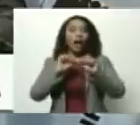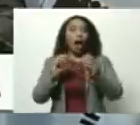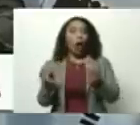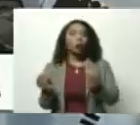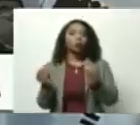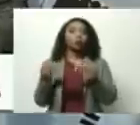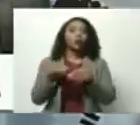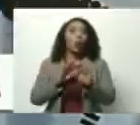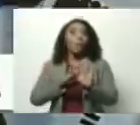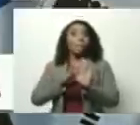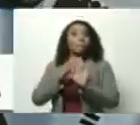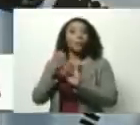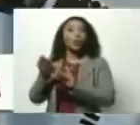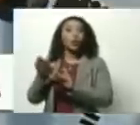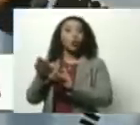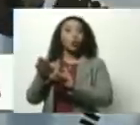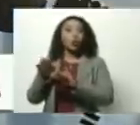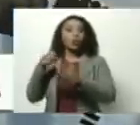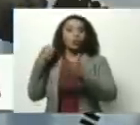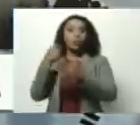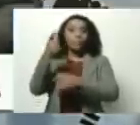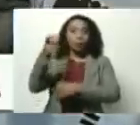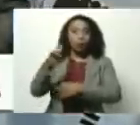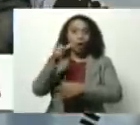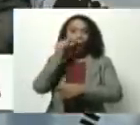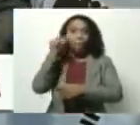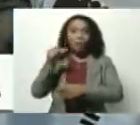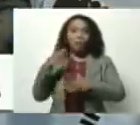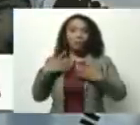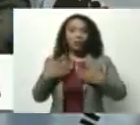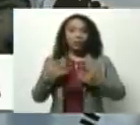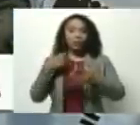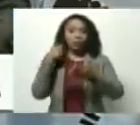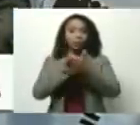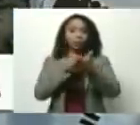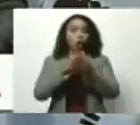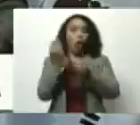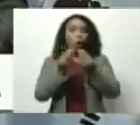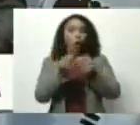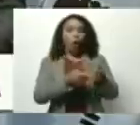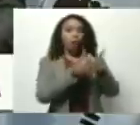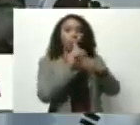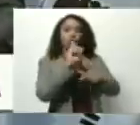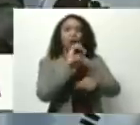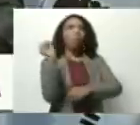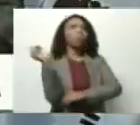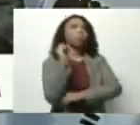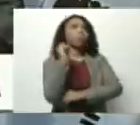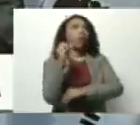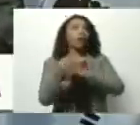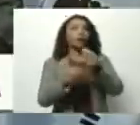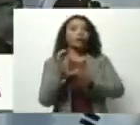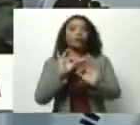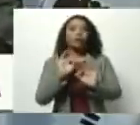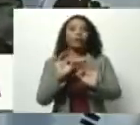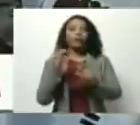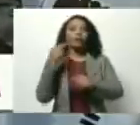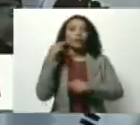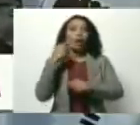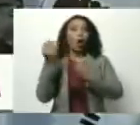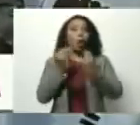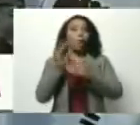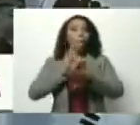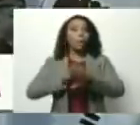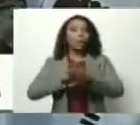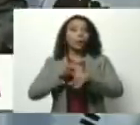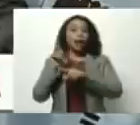cómplice, tanto del agresor como de la autoridad que no le hizo caso a la víctima. Ocurre muchas veces